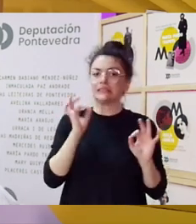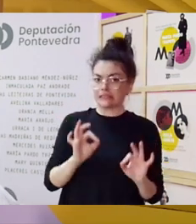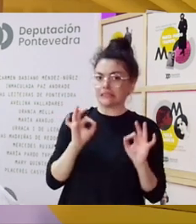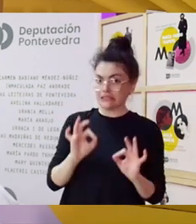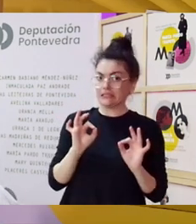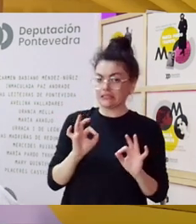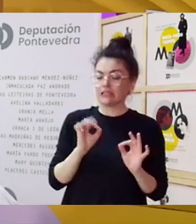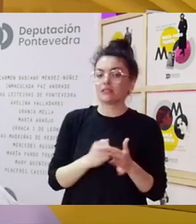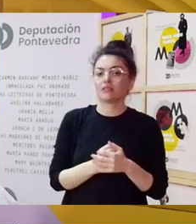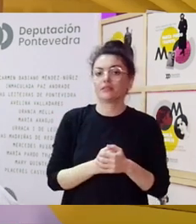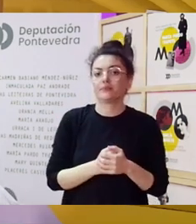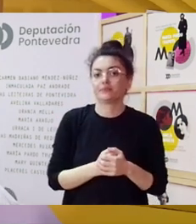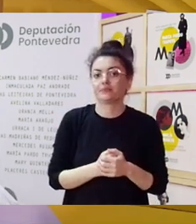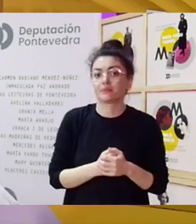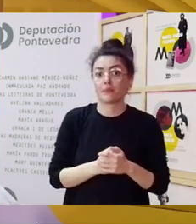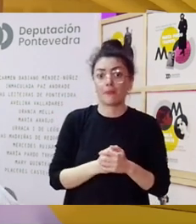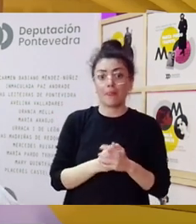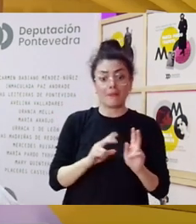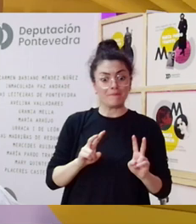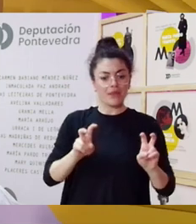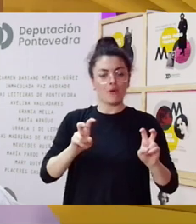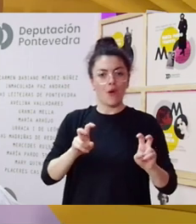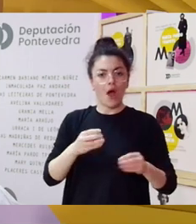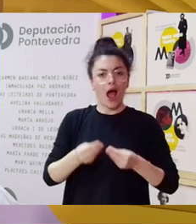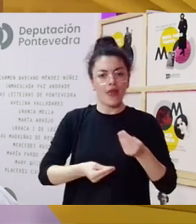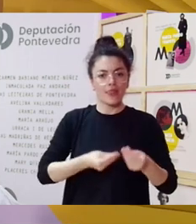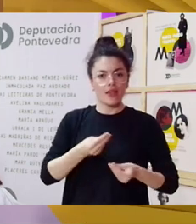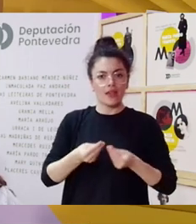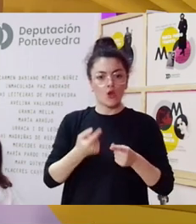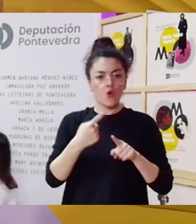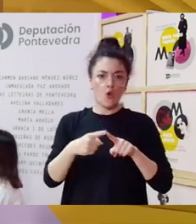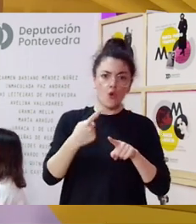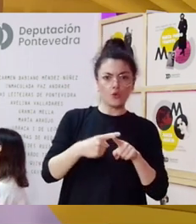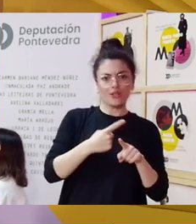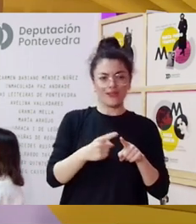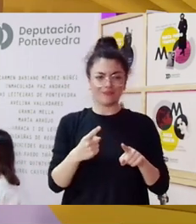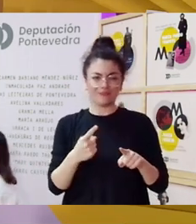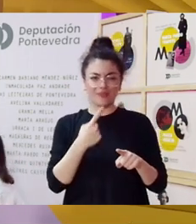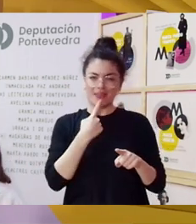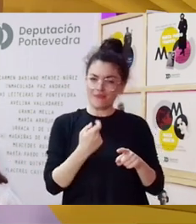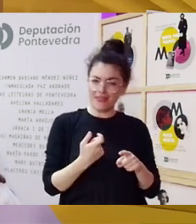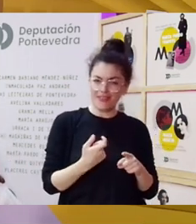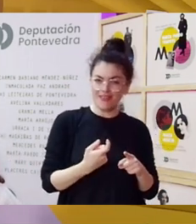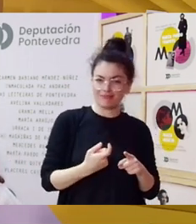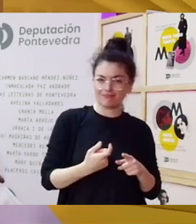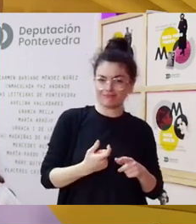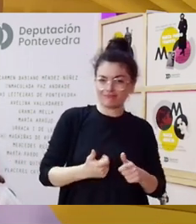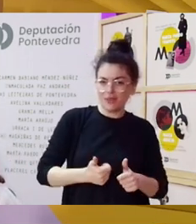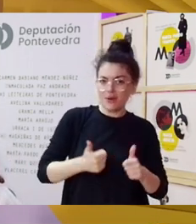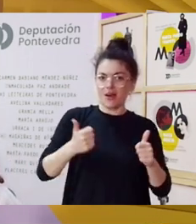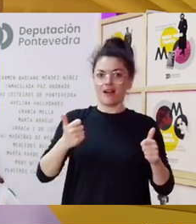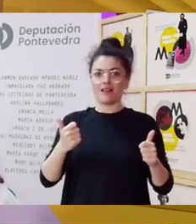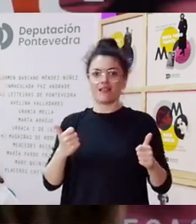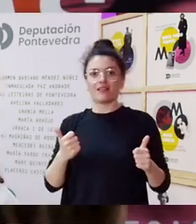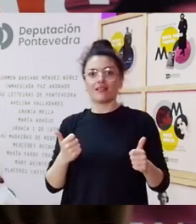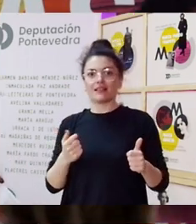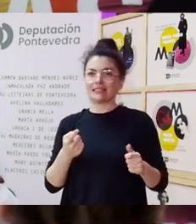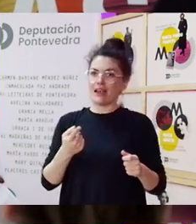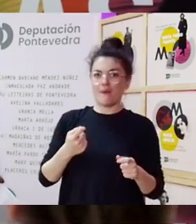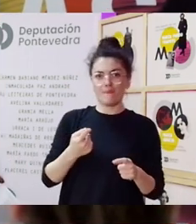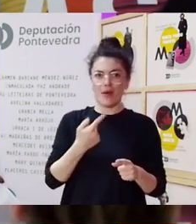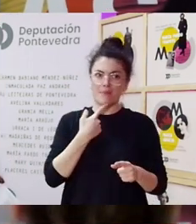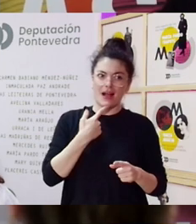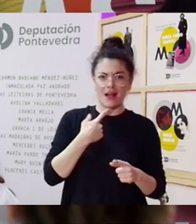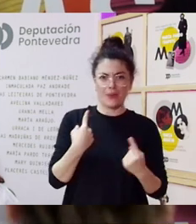35.435, sí. ¿No? Sí, exactamente. Empezou xa a facer cousas máis complexas, máis difíciles e máis